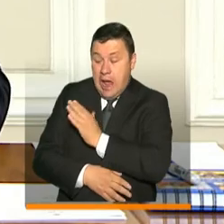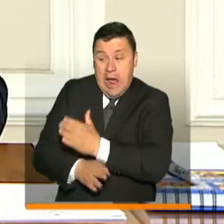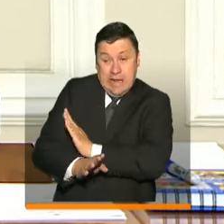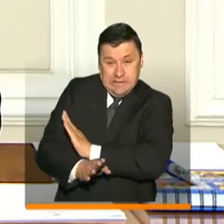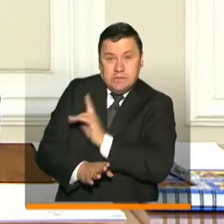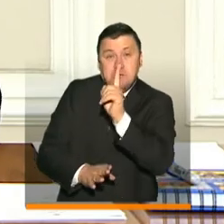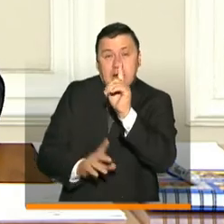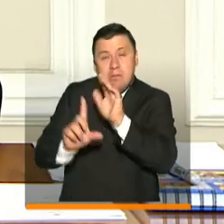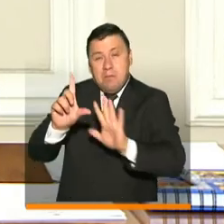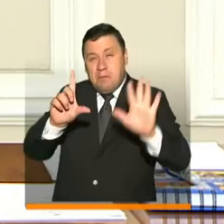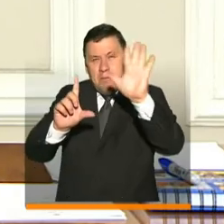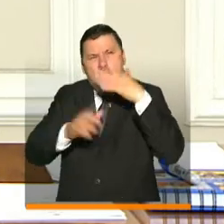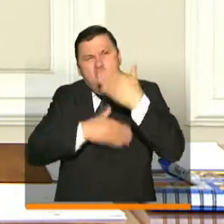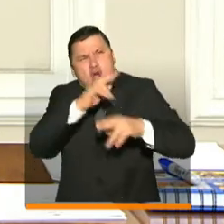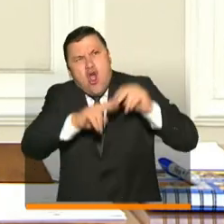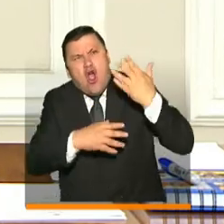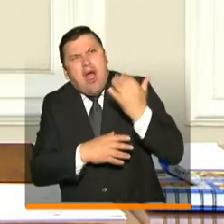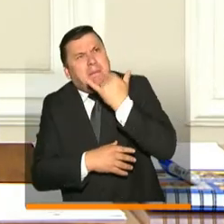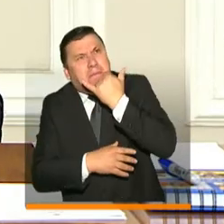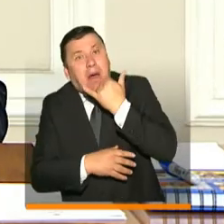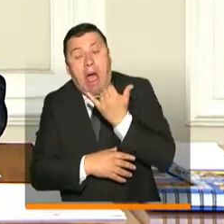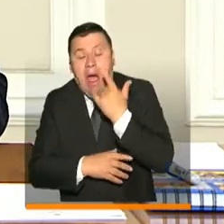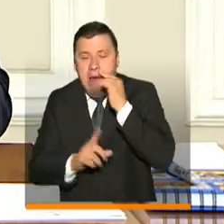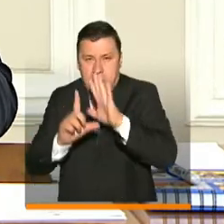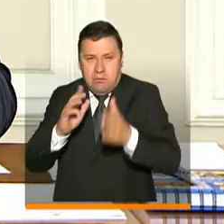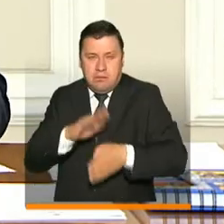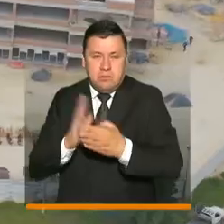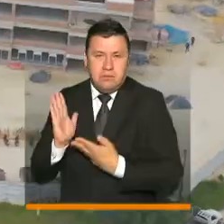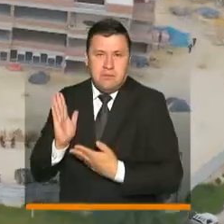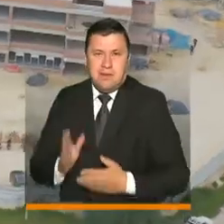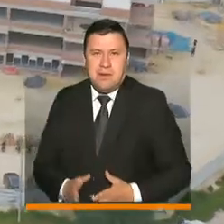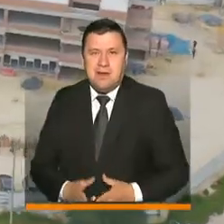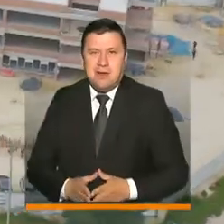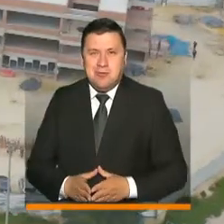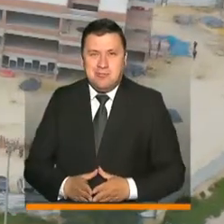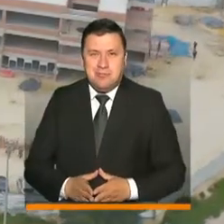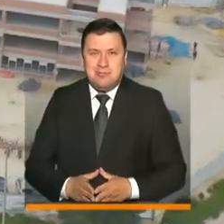viéramos cómo avanzan esas obras en nuestra geografía nacional.